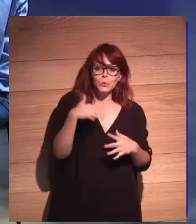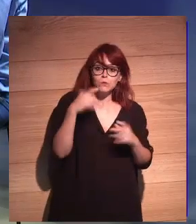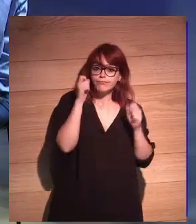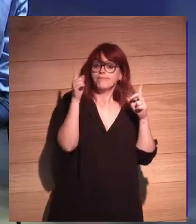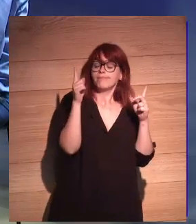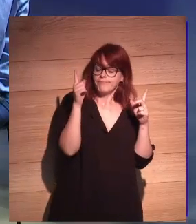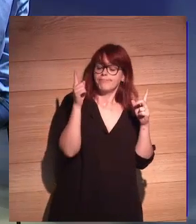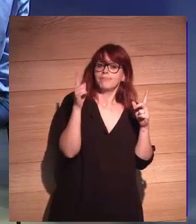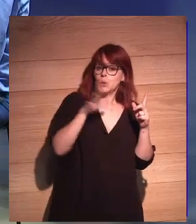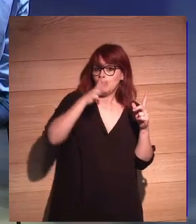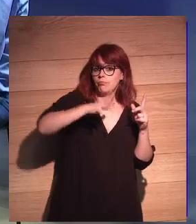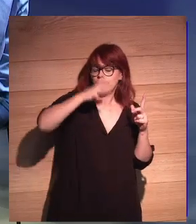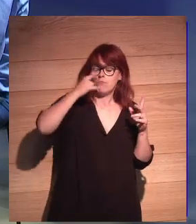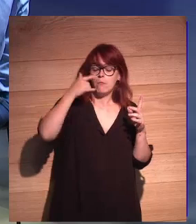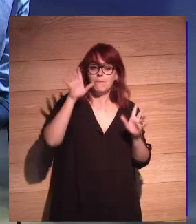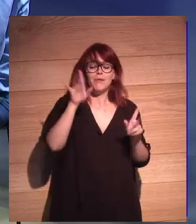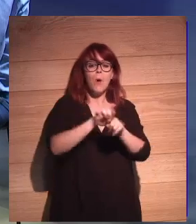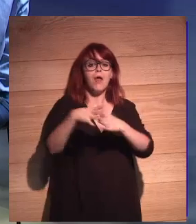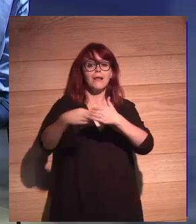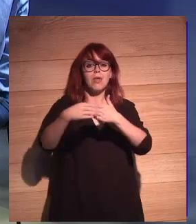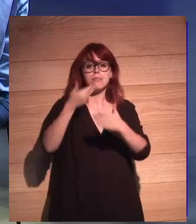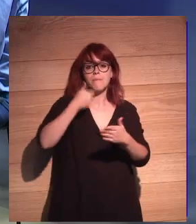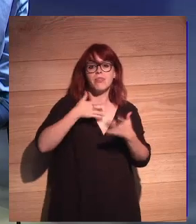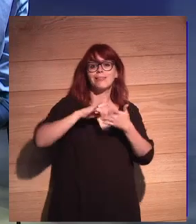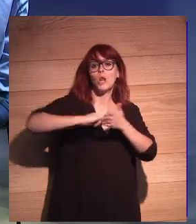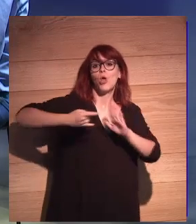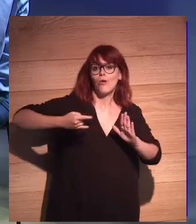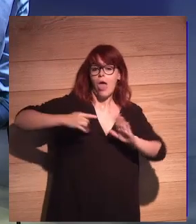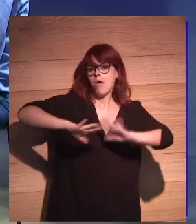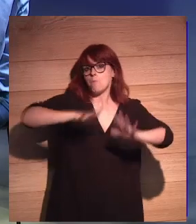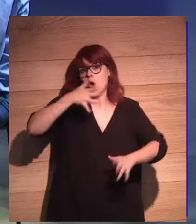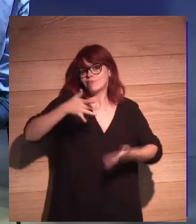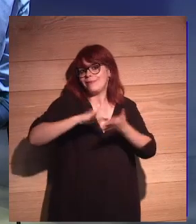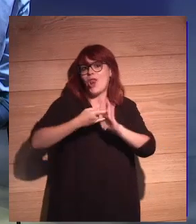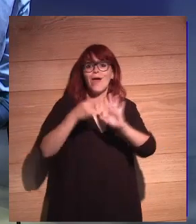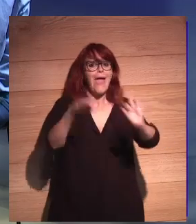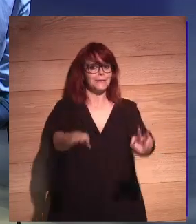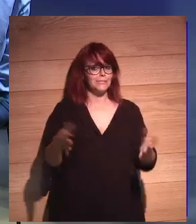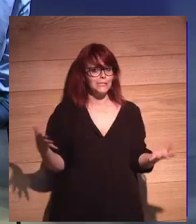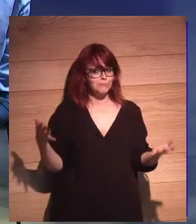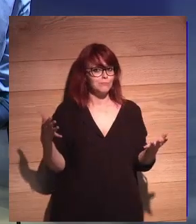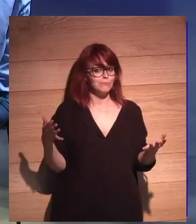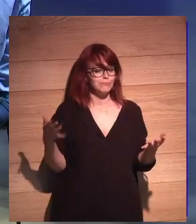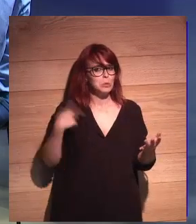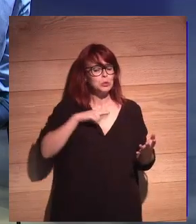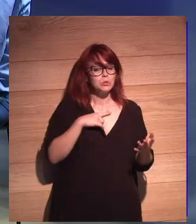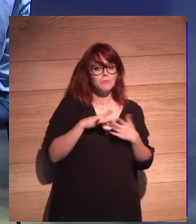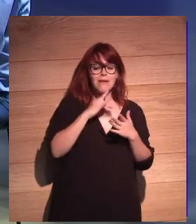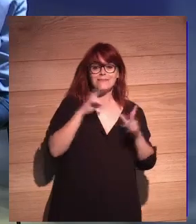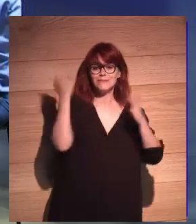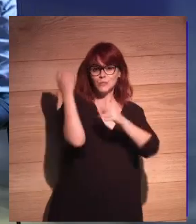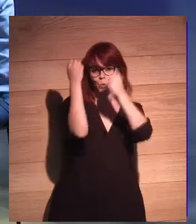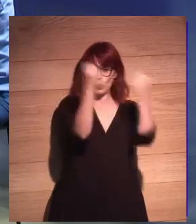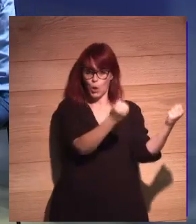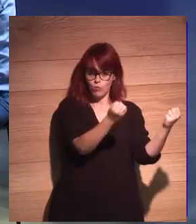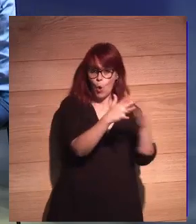comentando que tenéis clientes que os piden tecnología por tener tecnología, cuando nosotros desde las